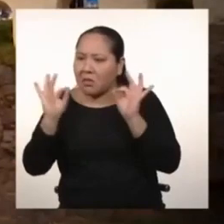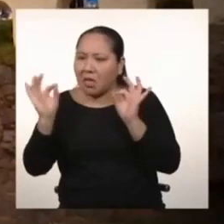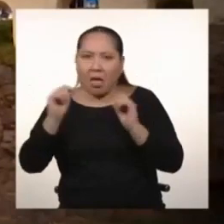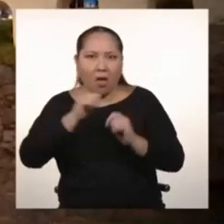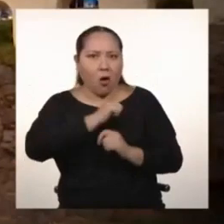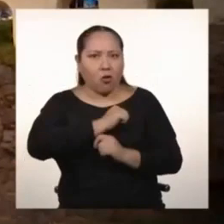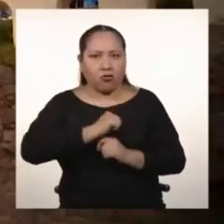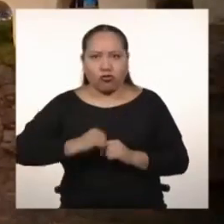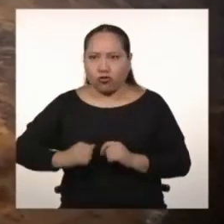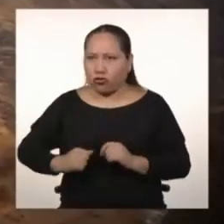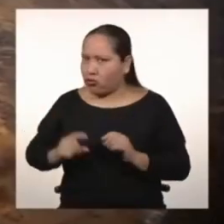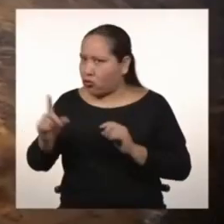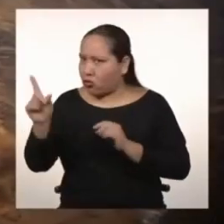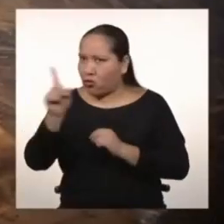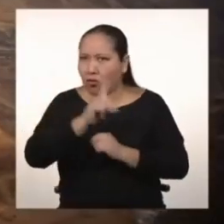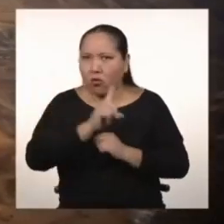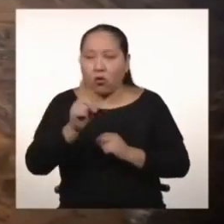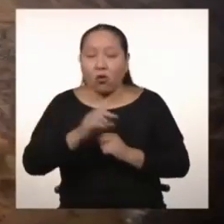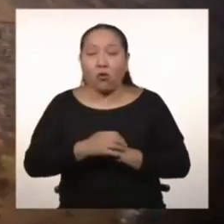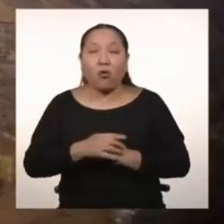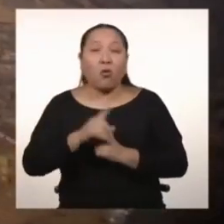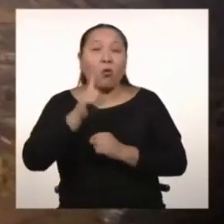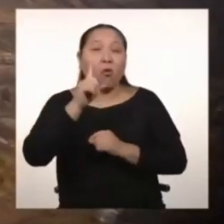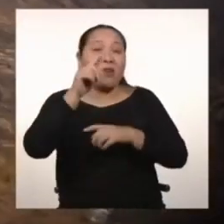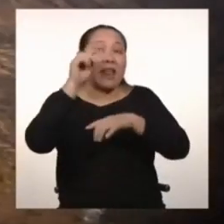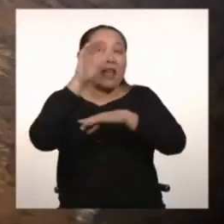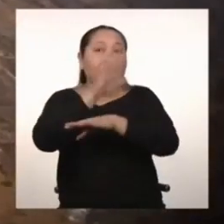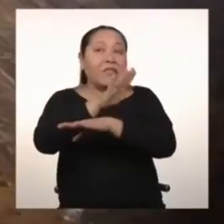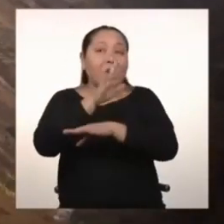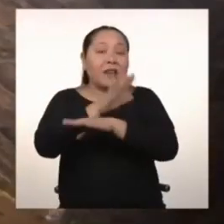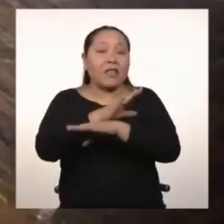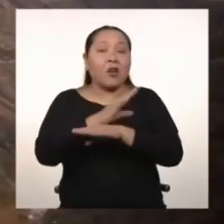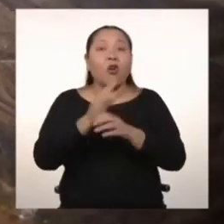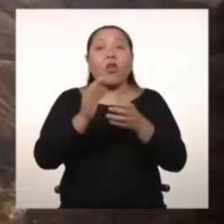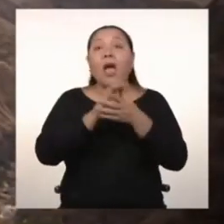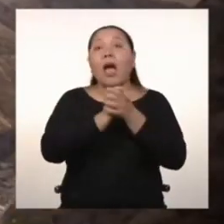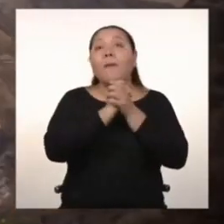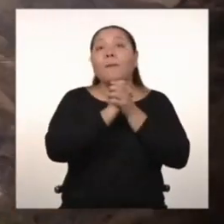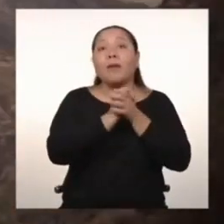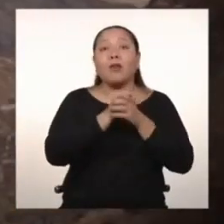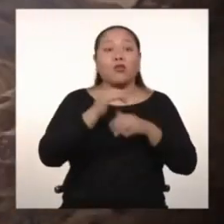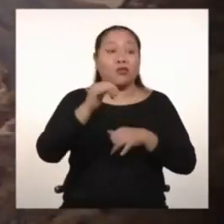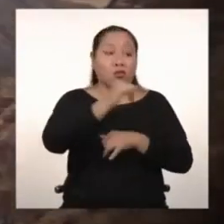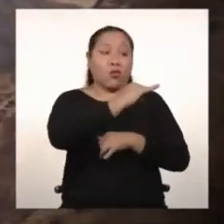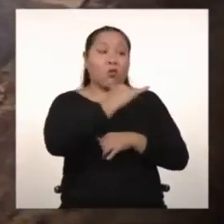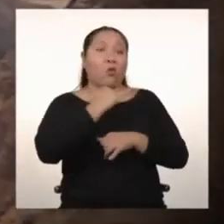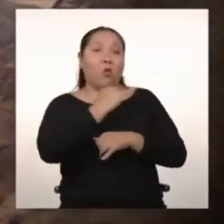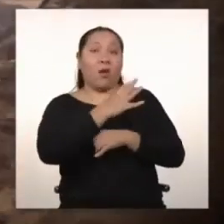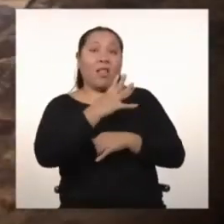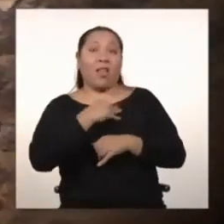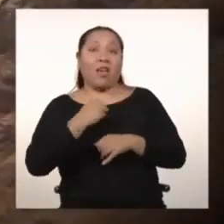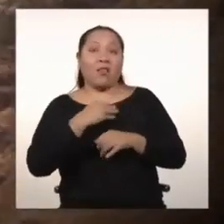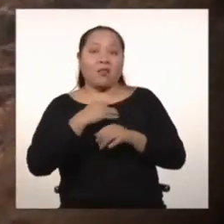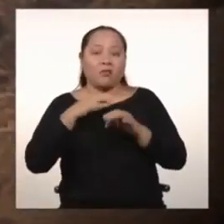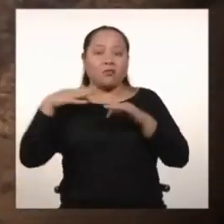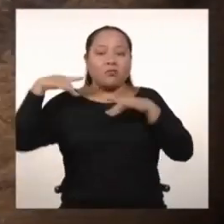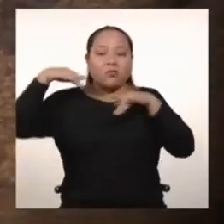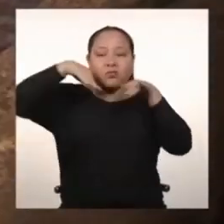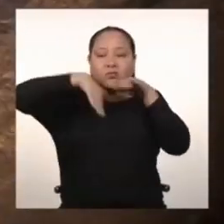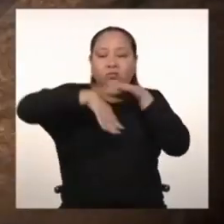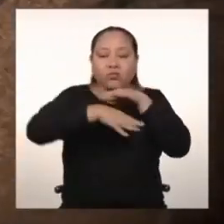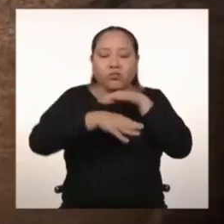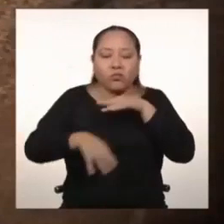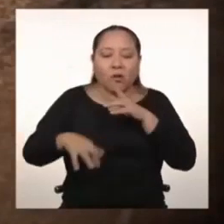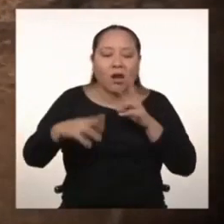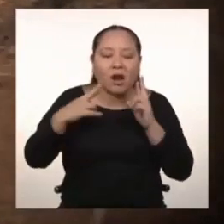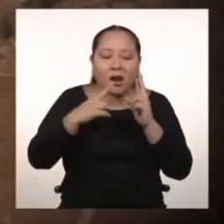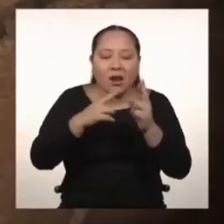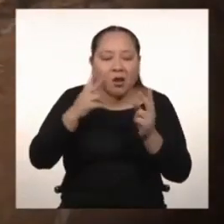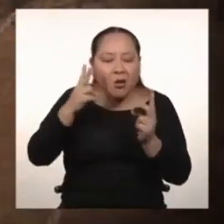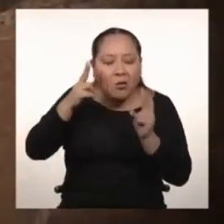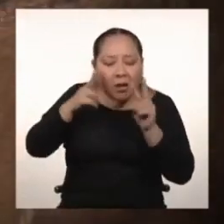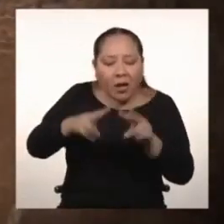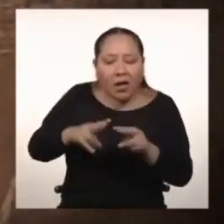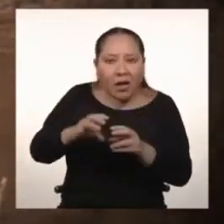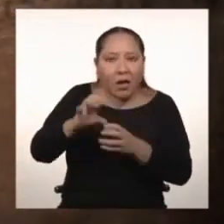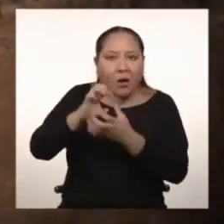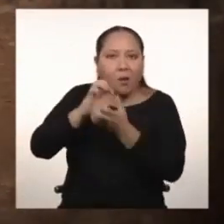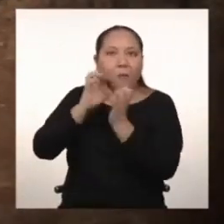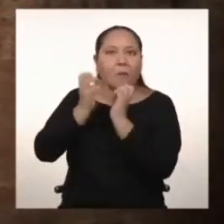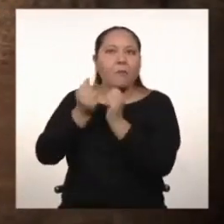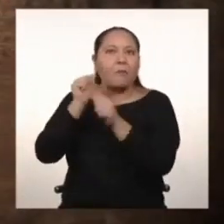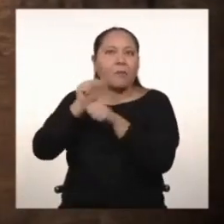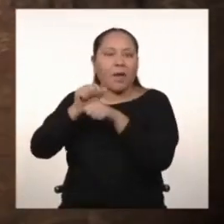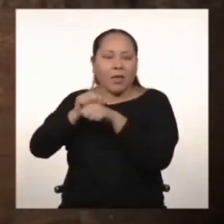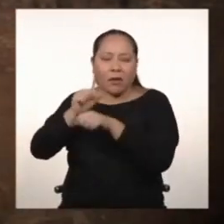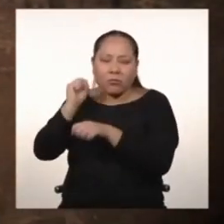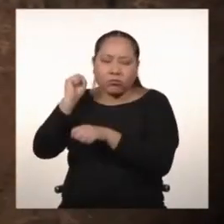ociosa en el pueblo. Alguna tarde, con compañeros de su edad, descendería hasta el río, miraba de cerca sus aguas, arrojaría pedrezuelas a